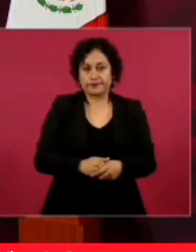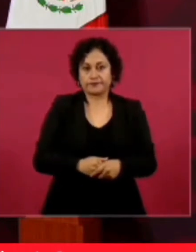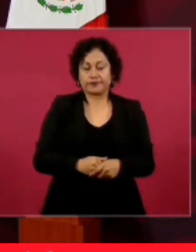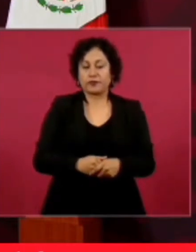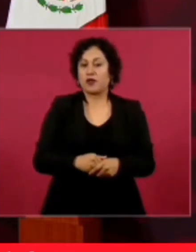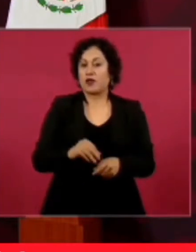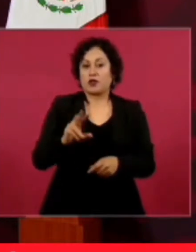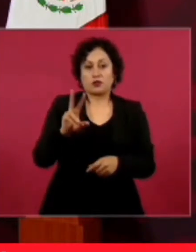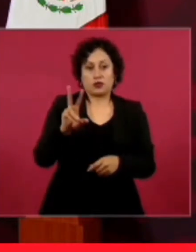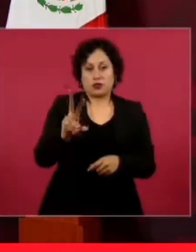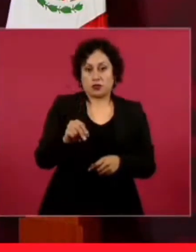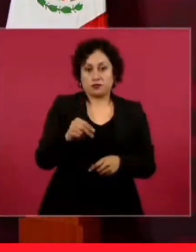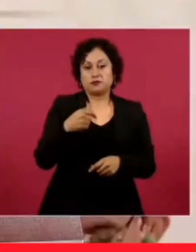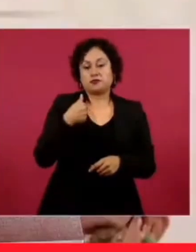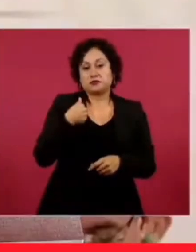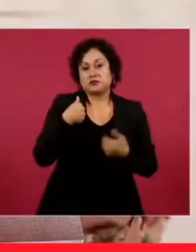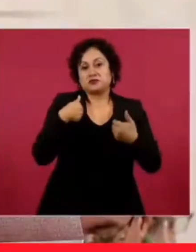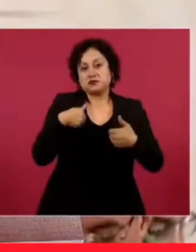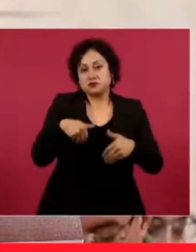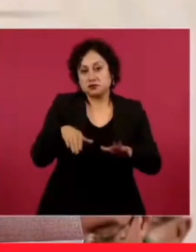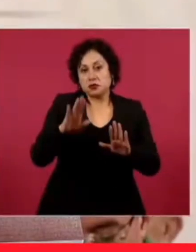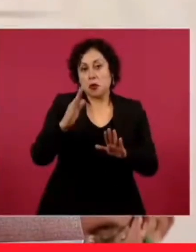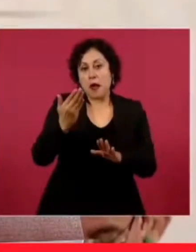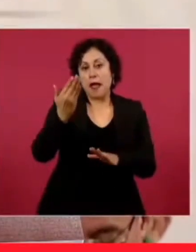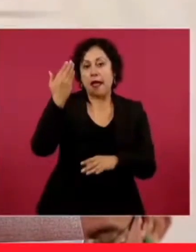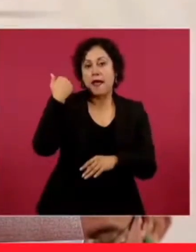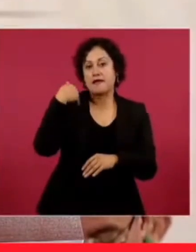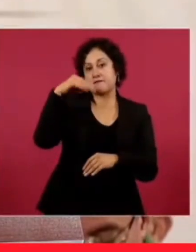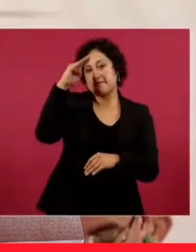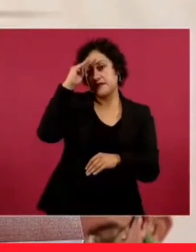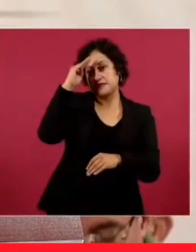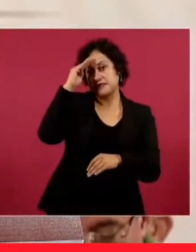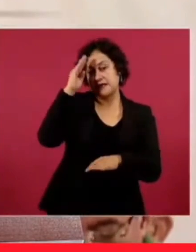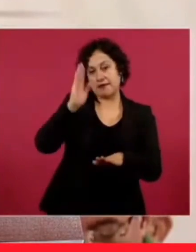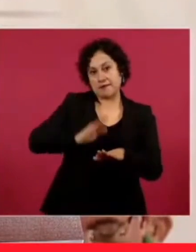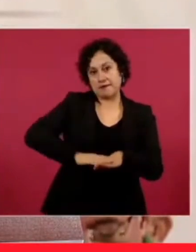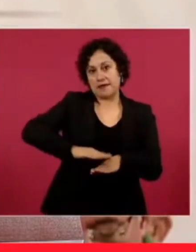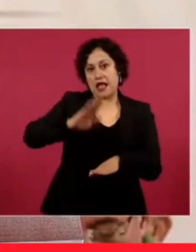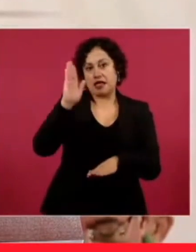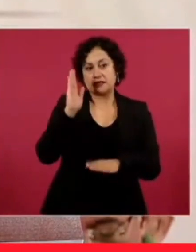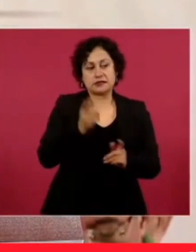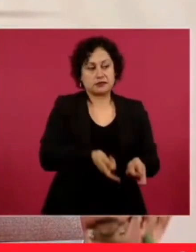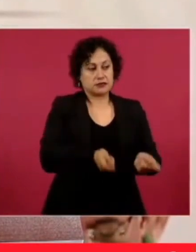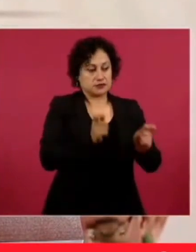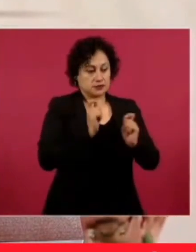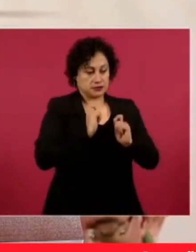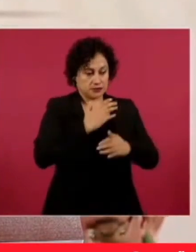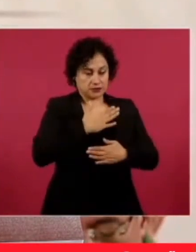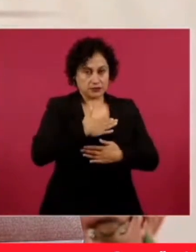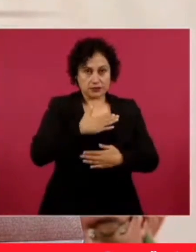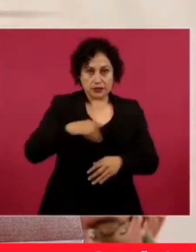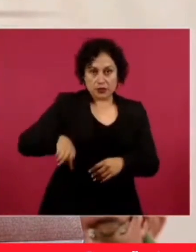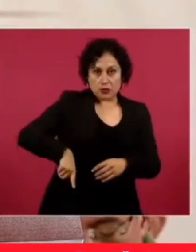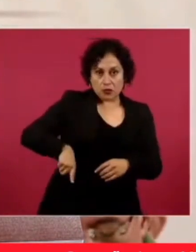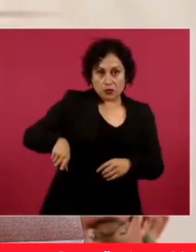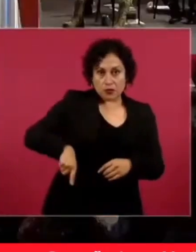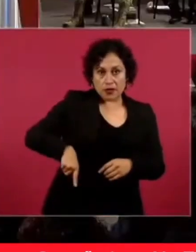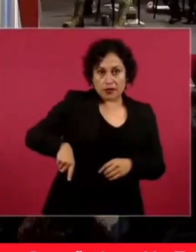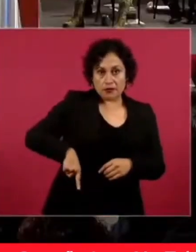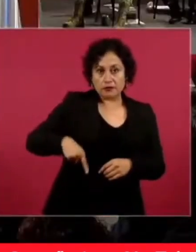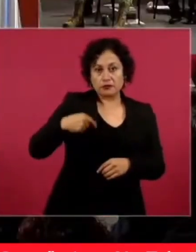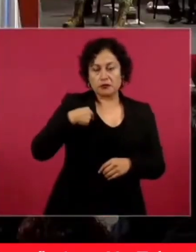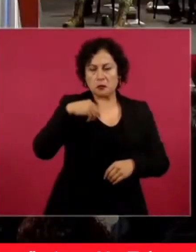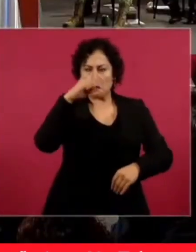No, yo proyectaba más porque no contemplaba esto. La pandemia. Es que esto fue